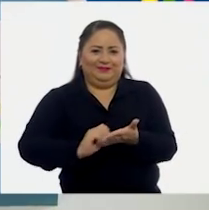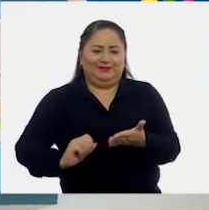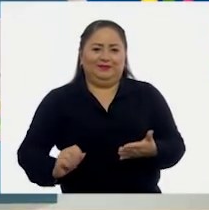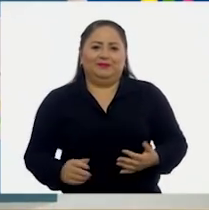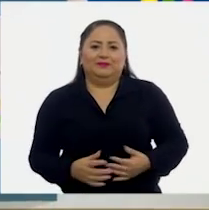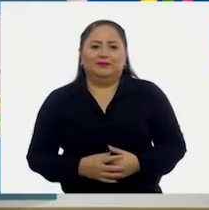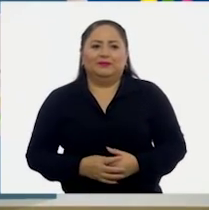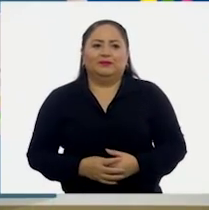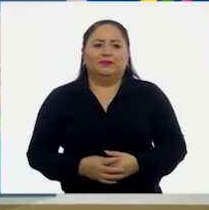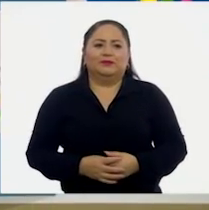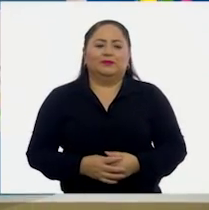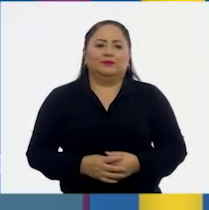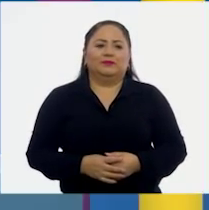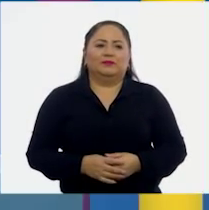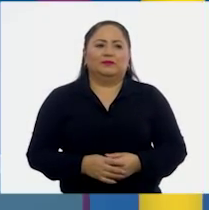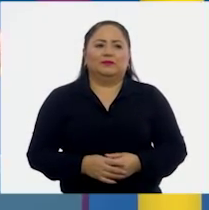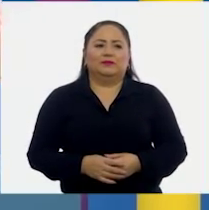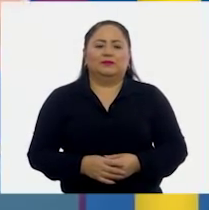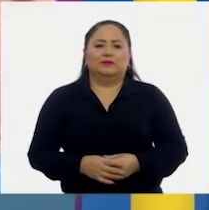Vamos a sacar aquí.